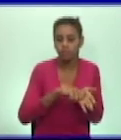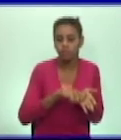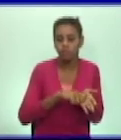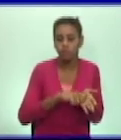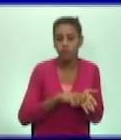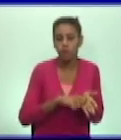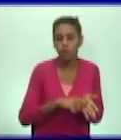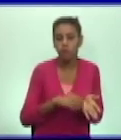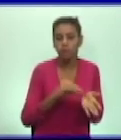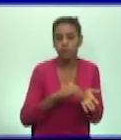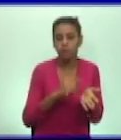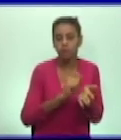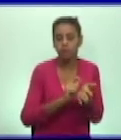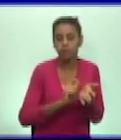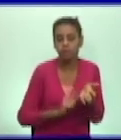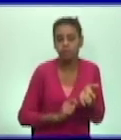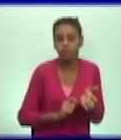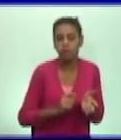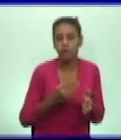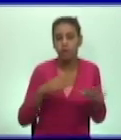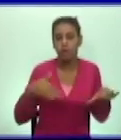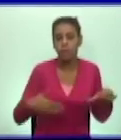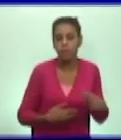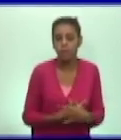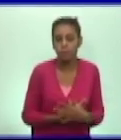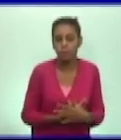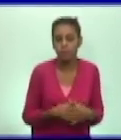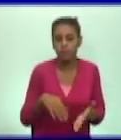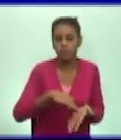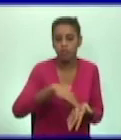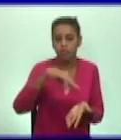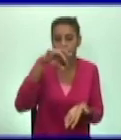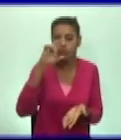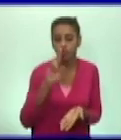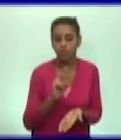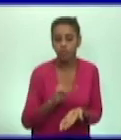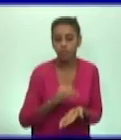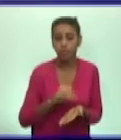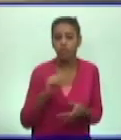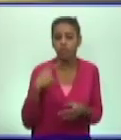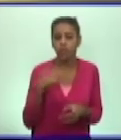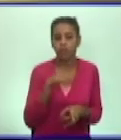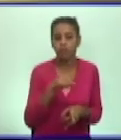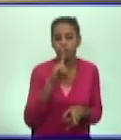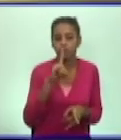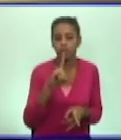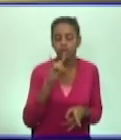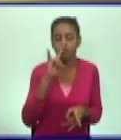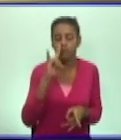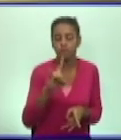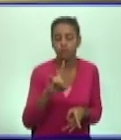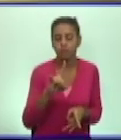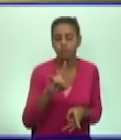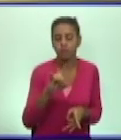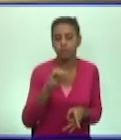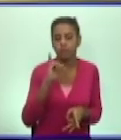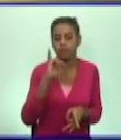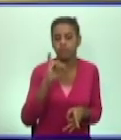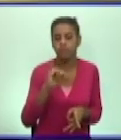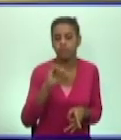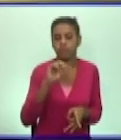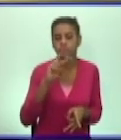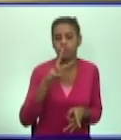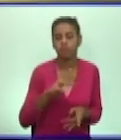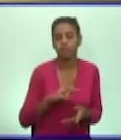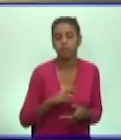París en 1973. Claro, una vez más se pone de manifiesto la violación a esos acuerdos. ¿Pero qué hicieron? Bueno, eso lo